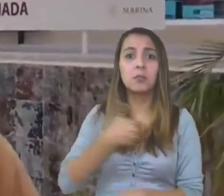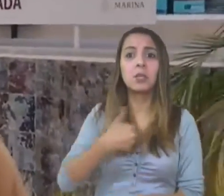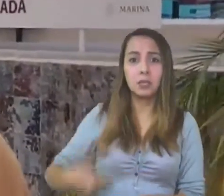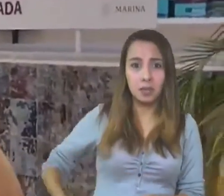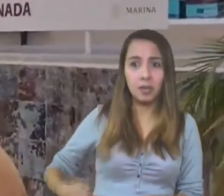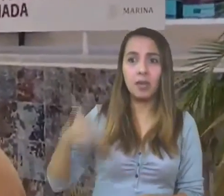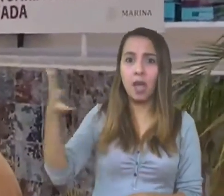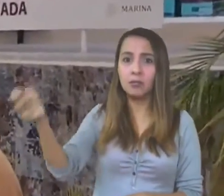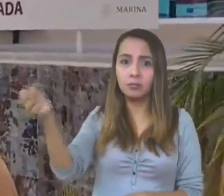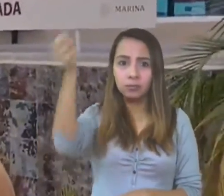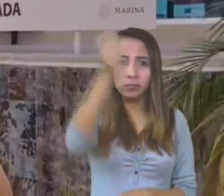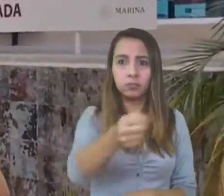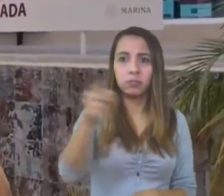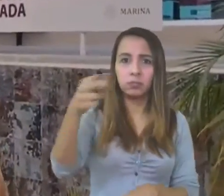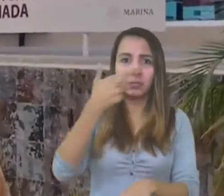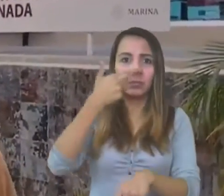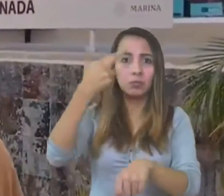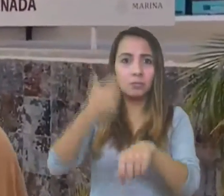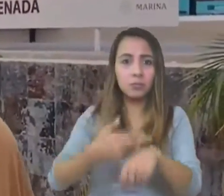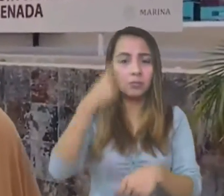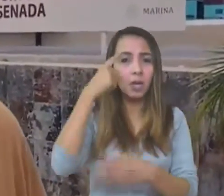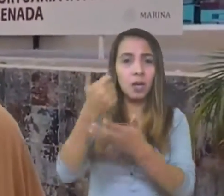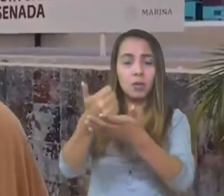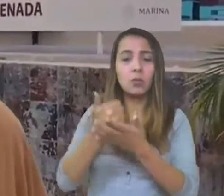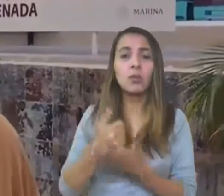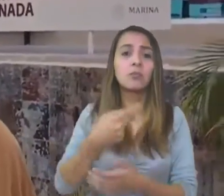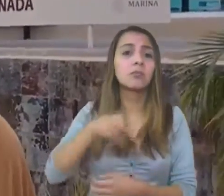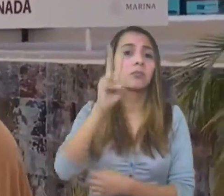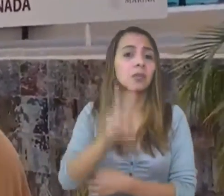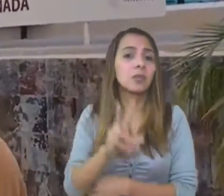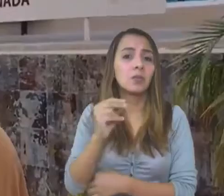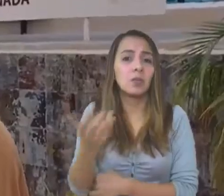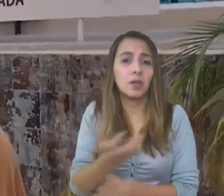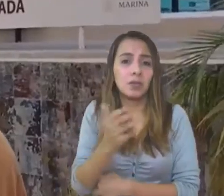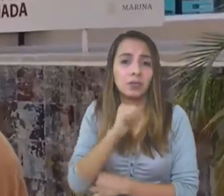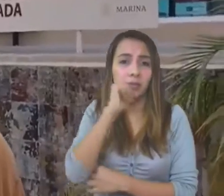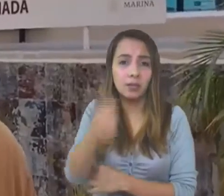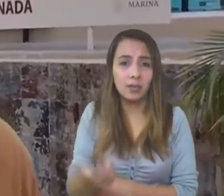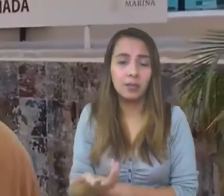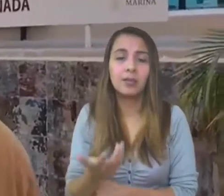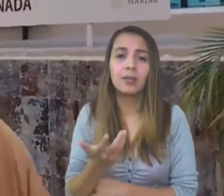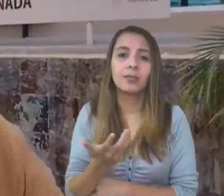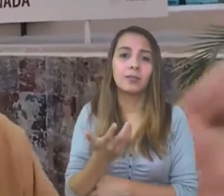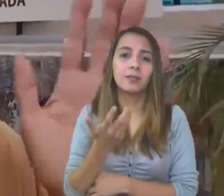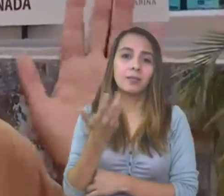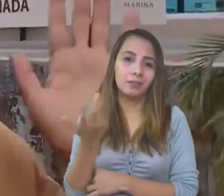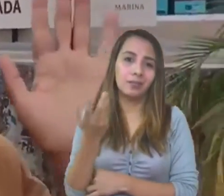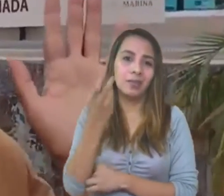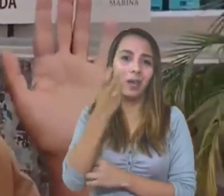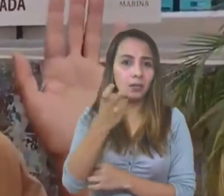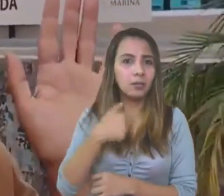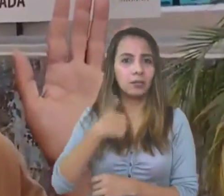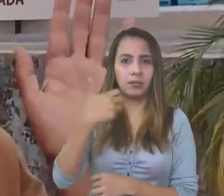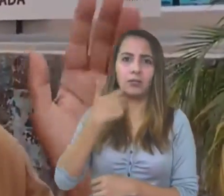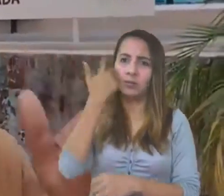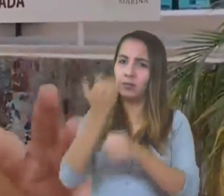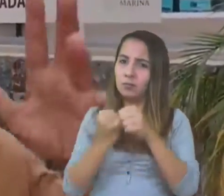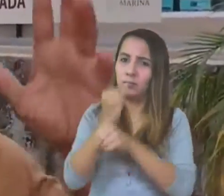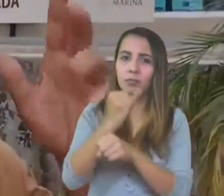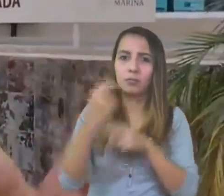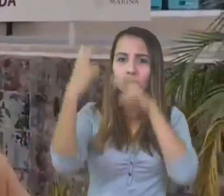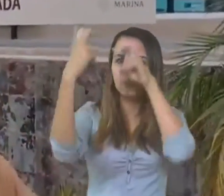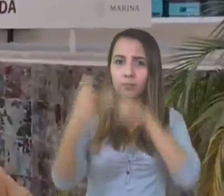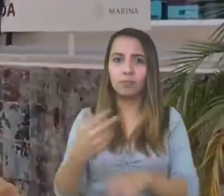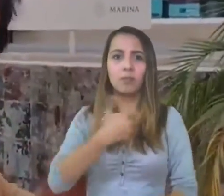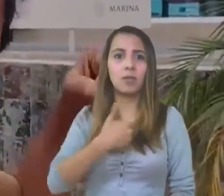que arregle las causas sociales. ¿Qué es lo que menos hace? Y es lo que menos hace, pues entonces, pues queremos una cita con el presidente de la República, y no,